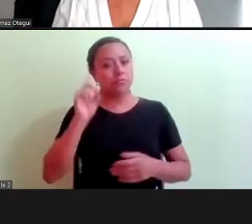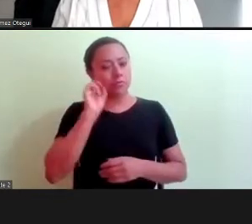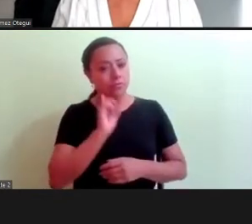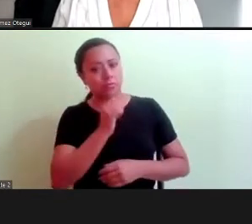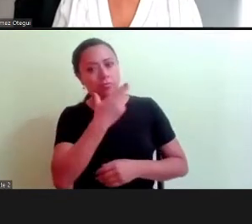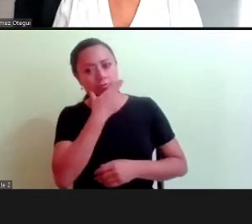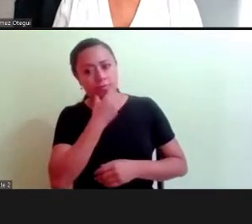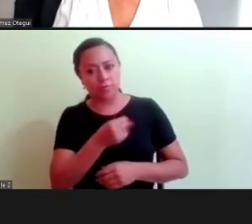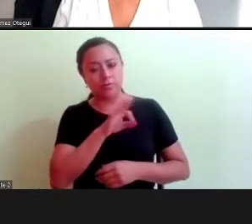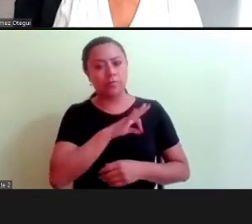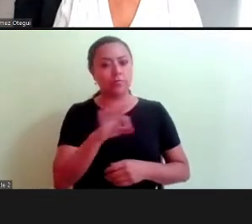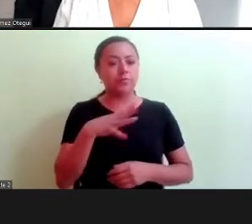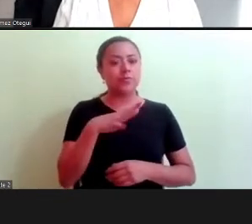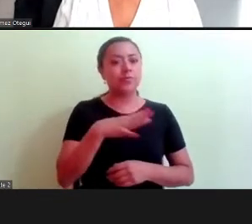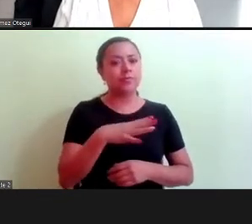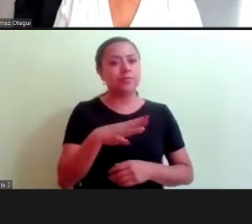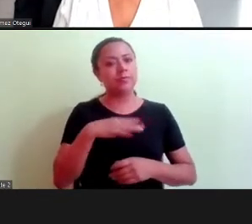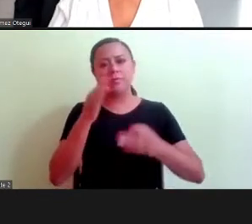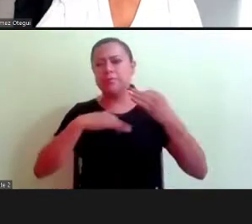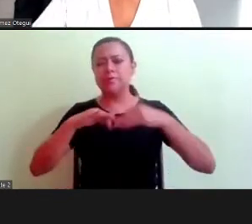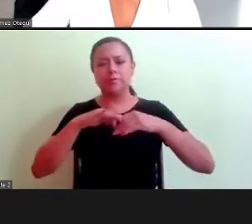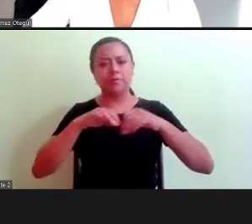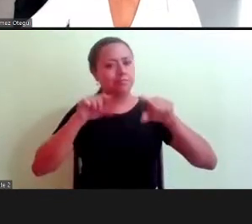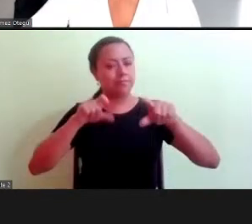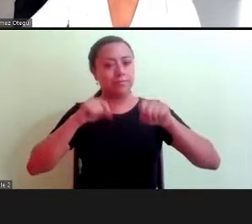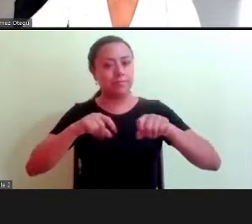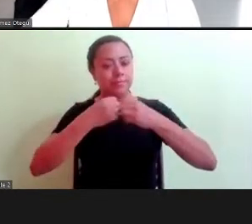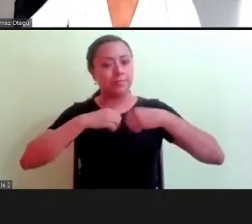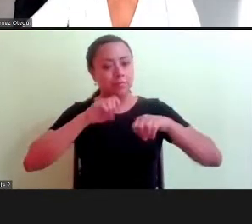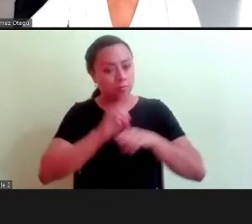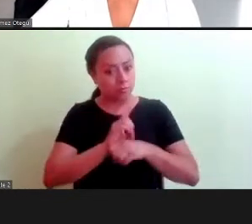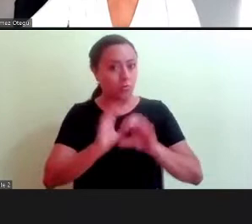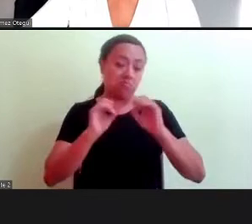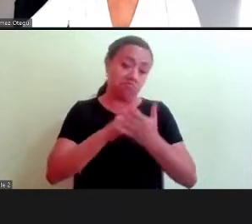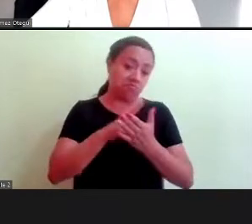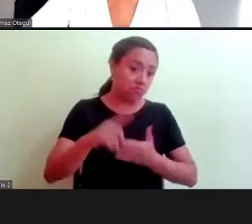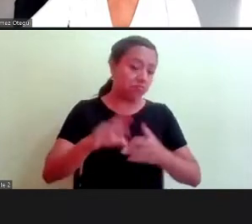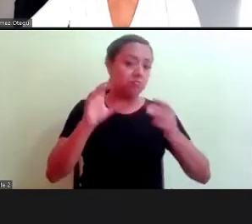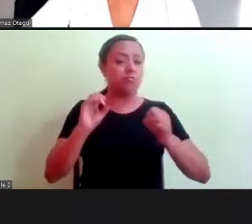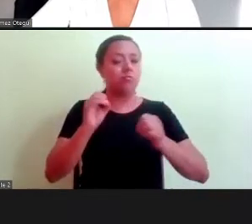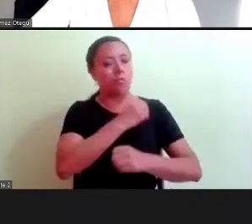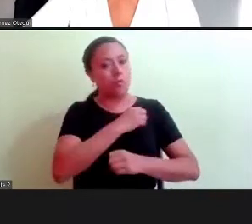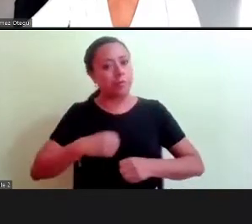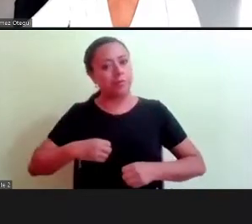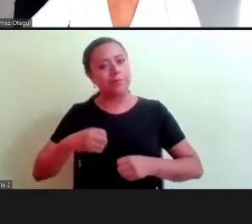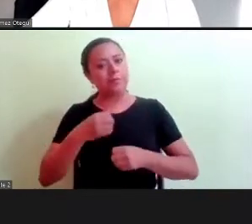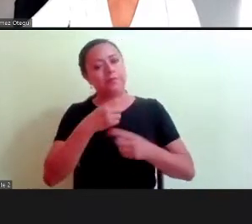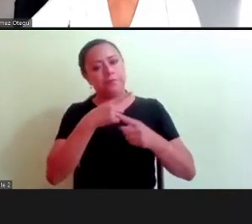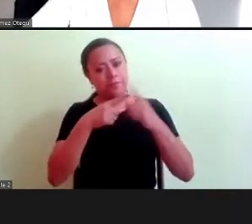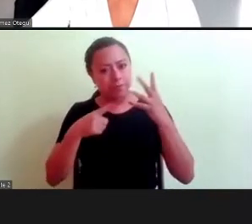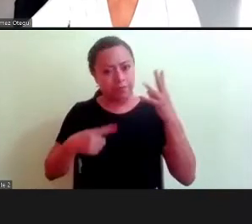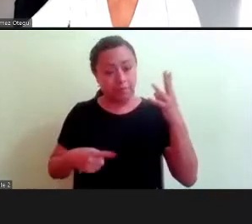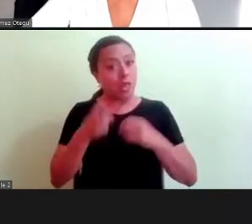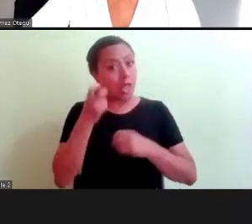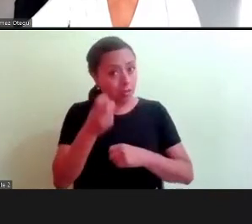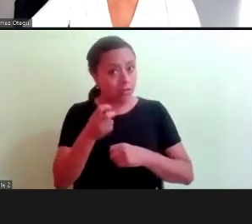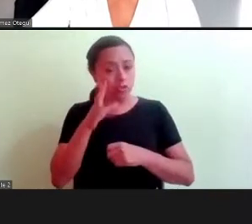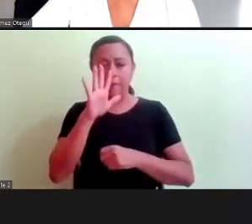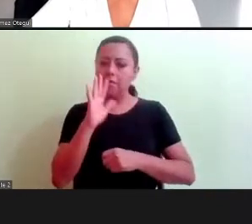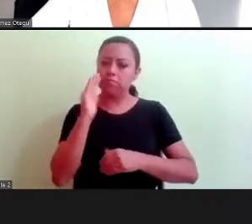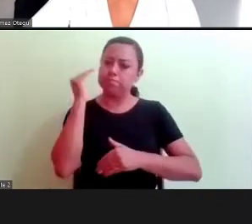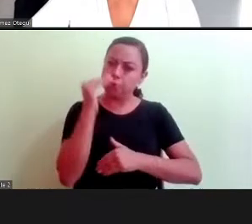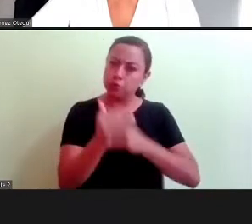obtener las mismas oportunidades, derechos y obligaciones, sin duda alguna, han sido logros importantes que se